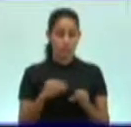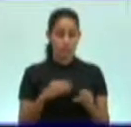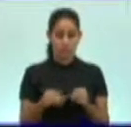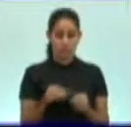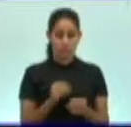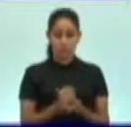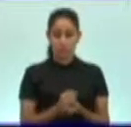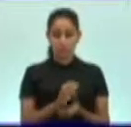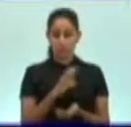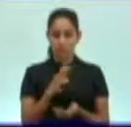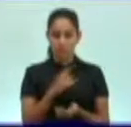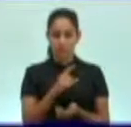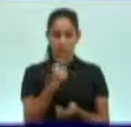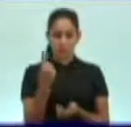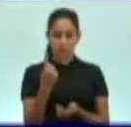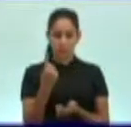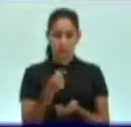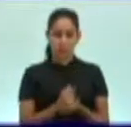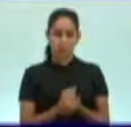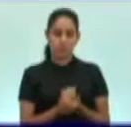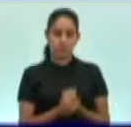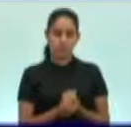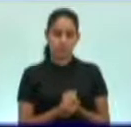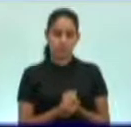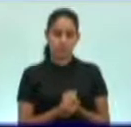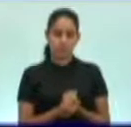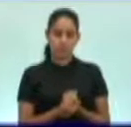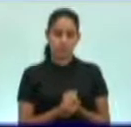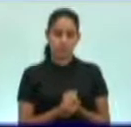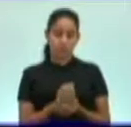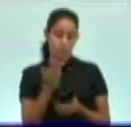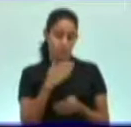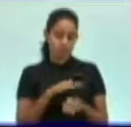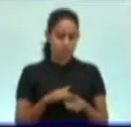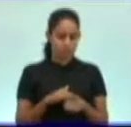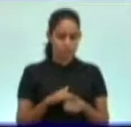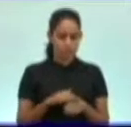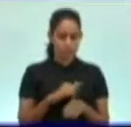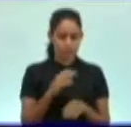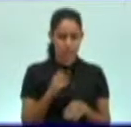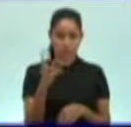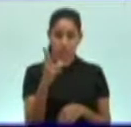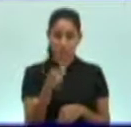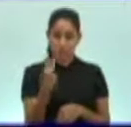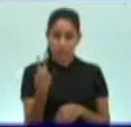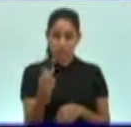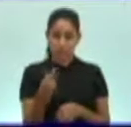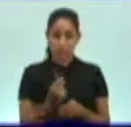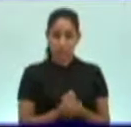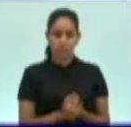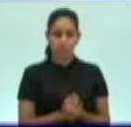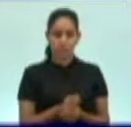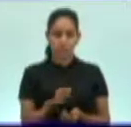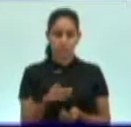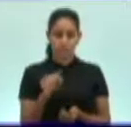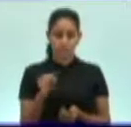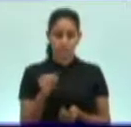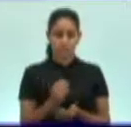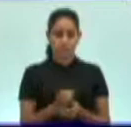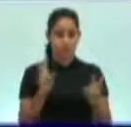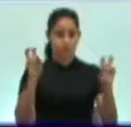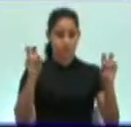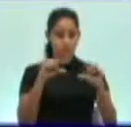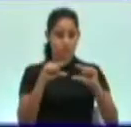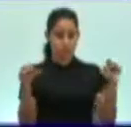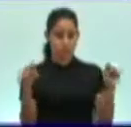preliminares en el artículo número 1, disculpen, el artículo número 2, que corresponde al título 1,